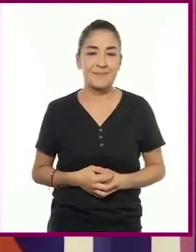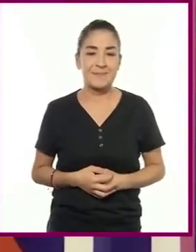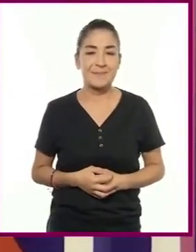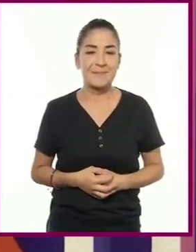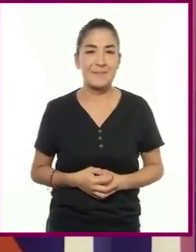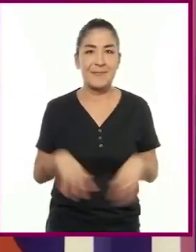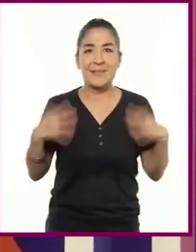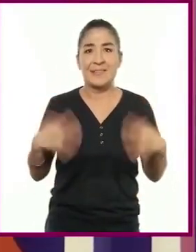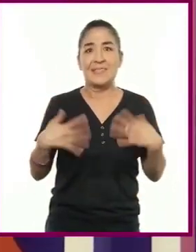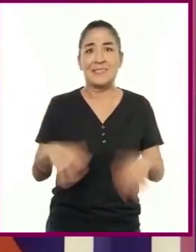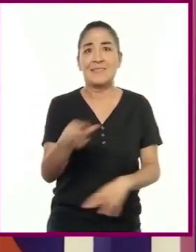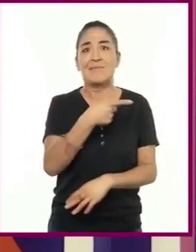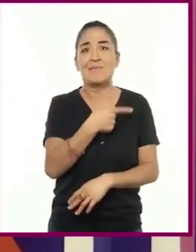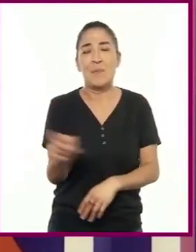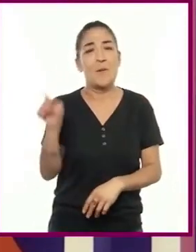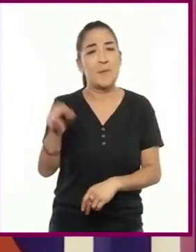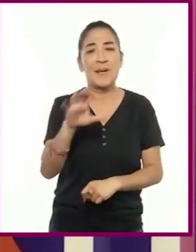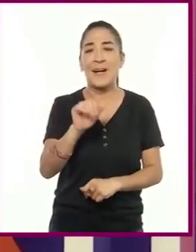Pobre Carlitos.